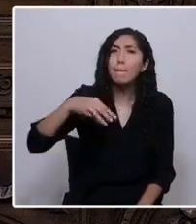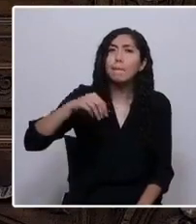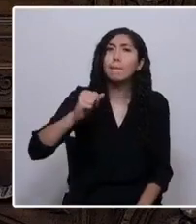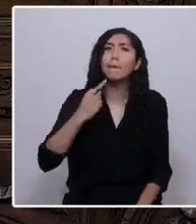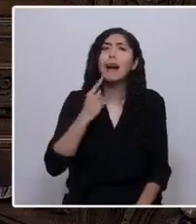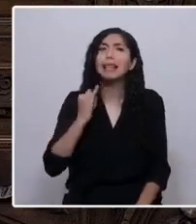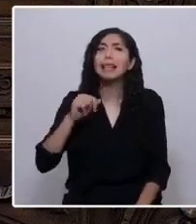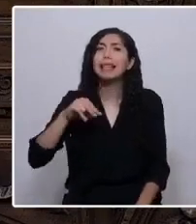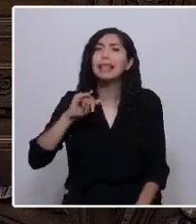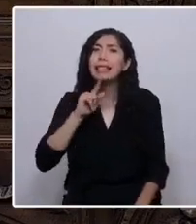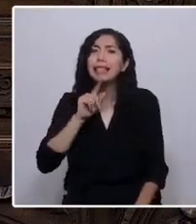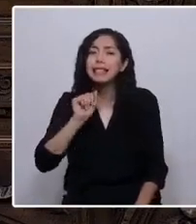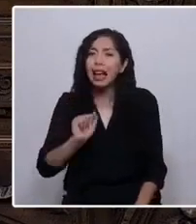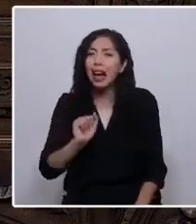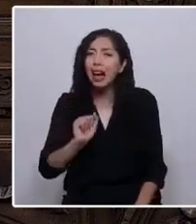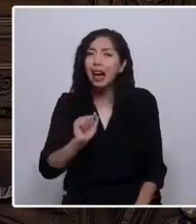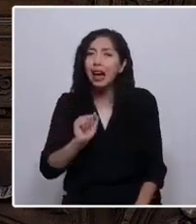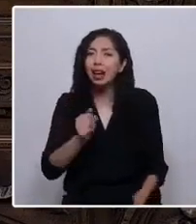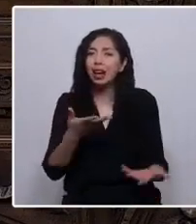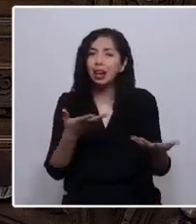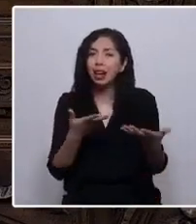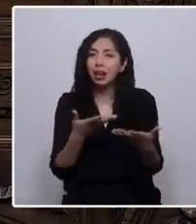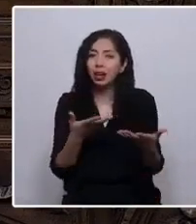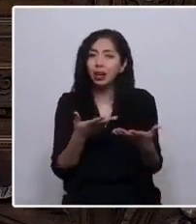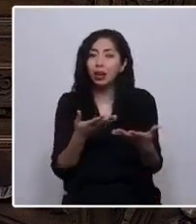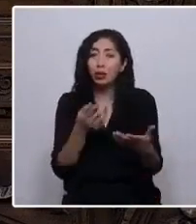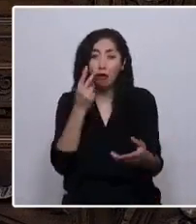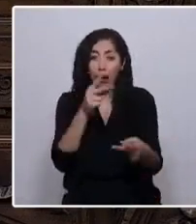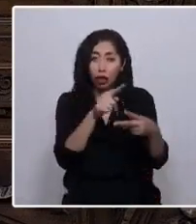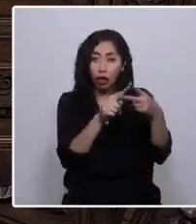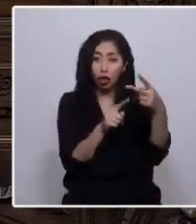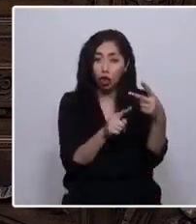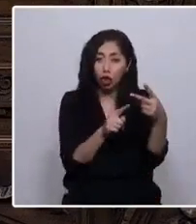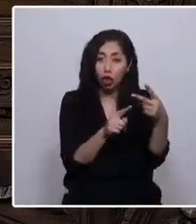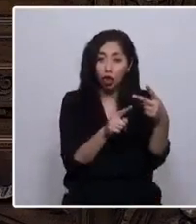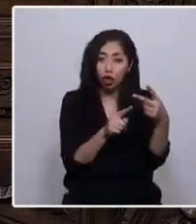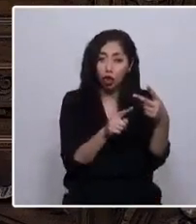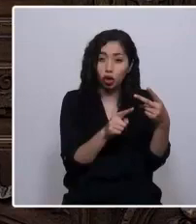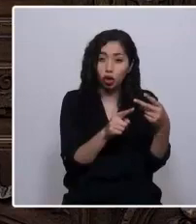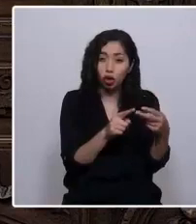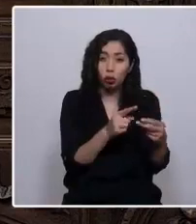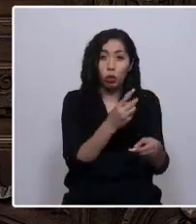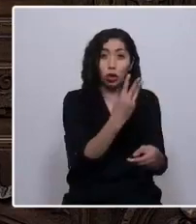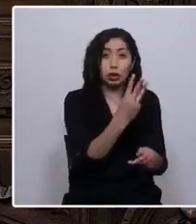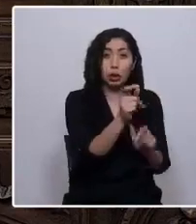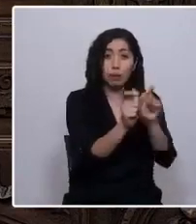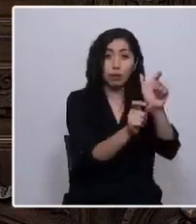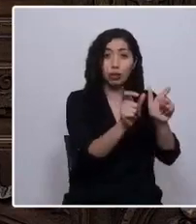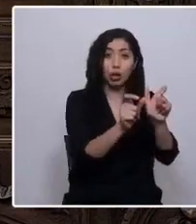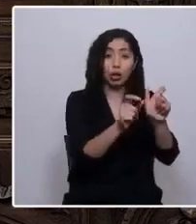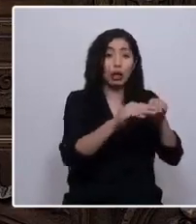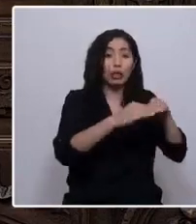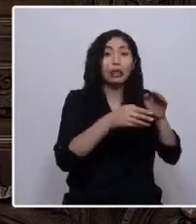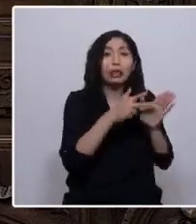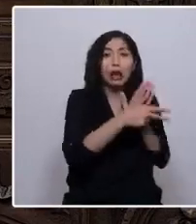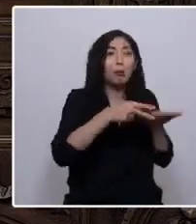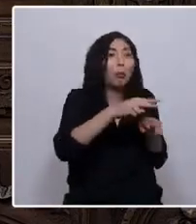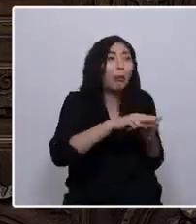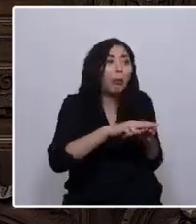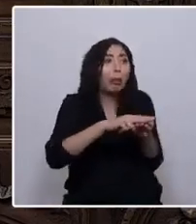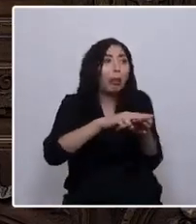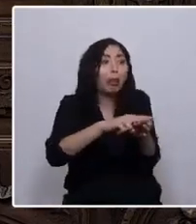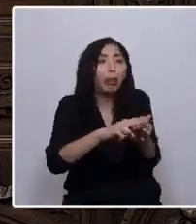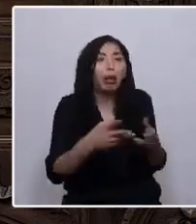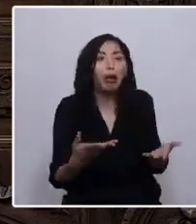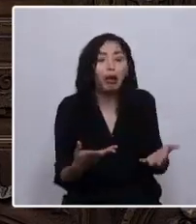maquinista va a ver una cosa. Bueno, va a ver dos cosas. Primero, tres imbéciles que no se salen de la línea del tren. Y va a haber también la posibilidad de pasarle máquina al